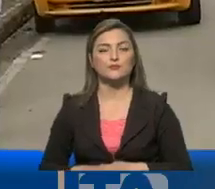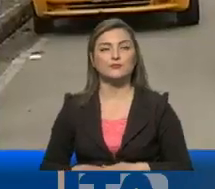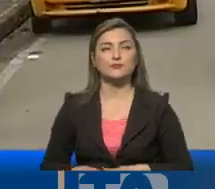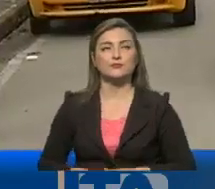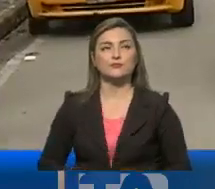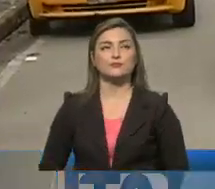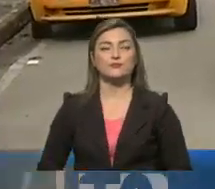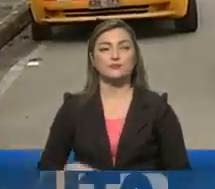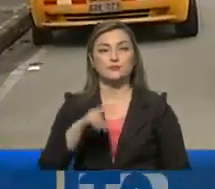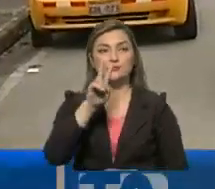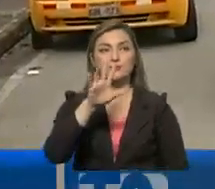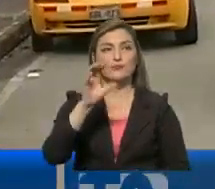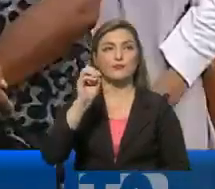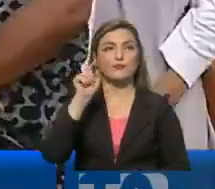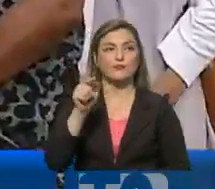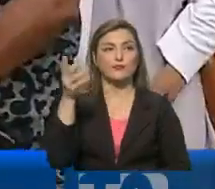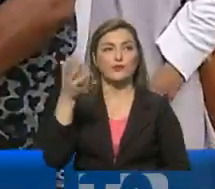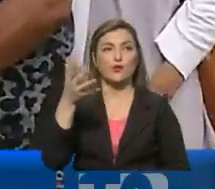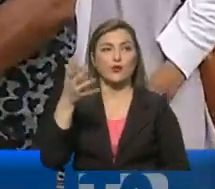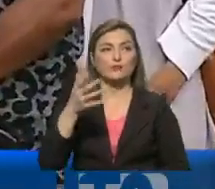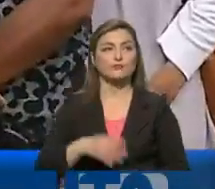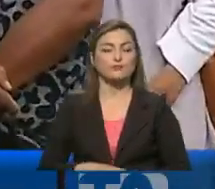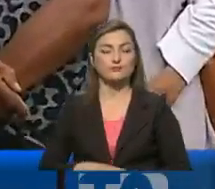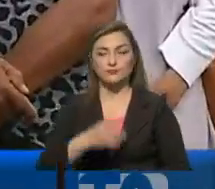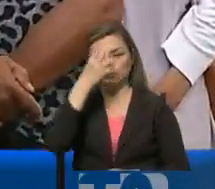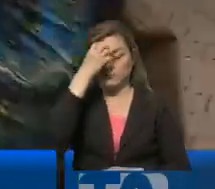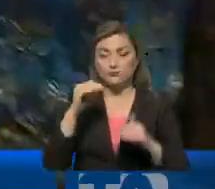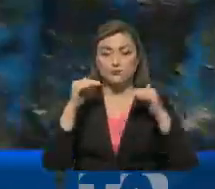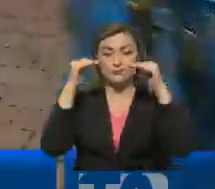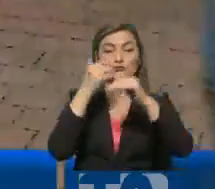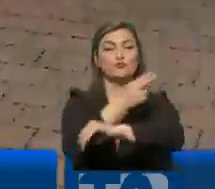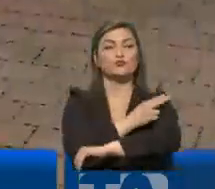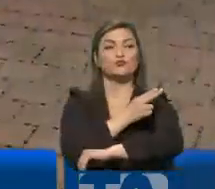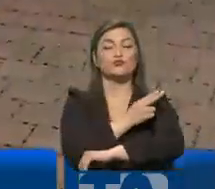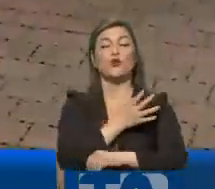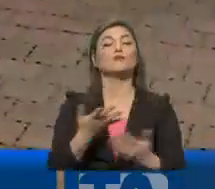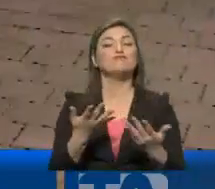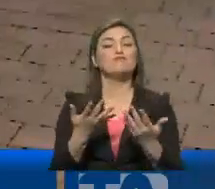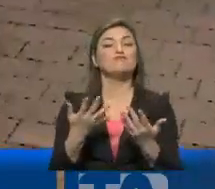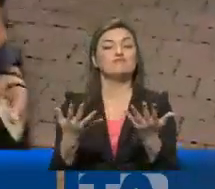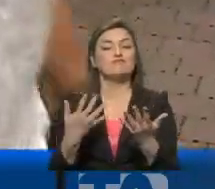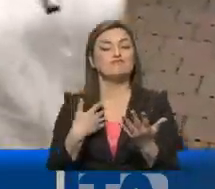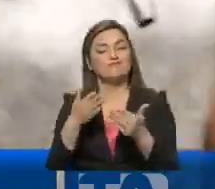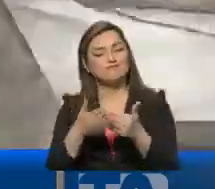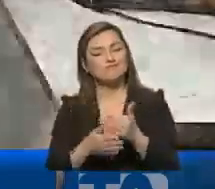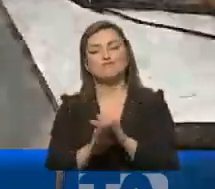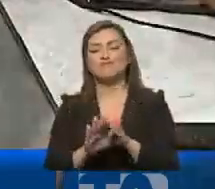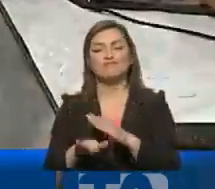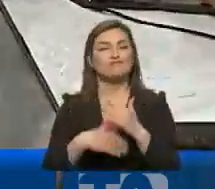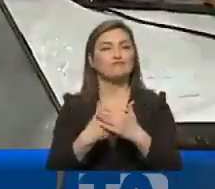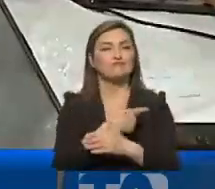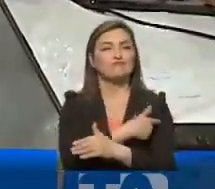un total de 250.000 docentes incluidos los de la educación superior se espera sean vacunados hasta mediados de mayo en el país